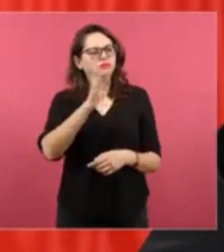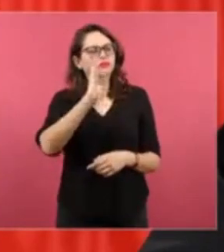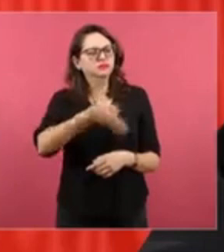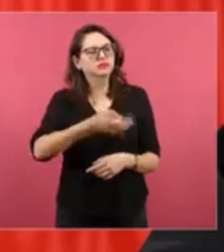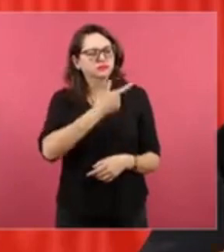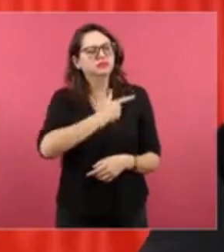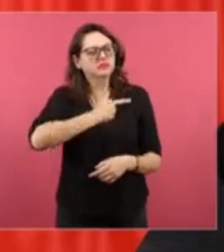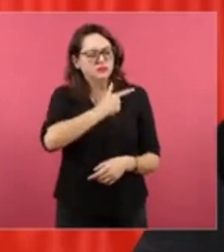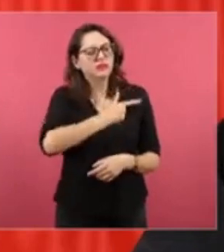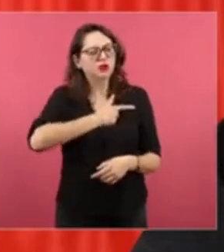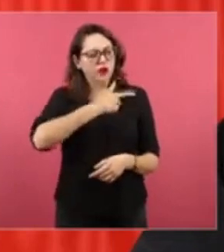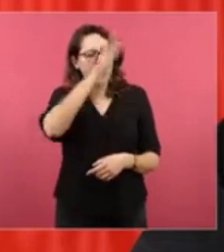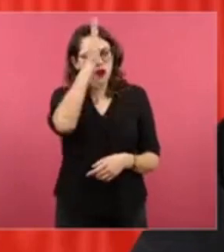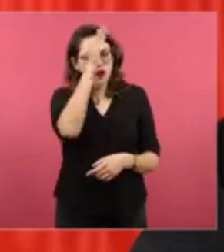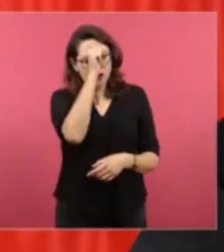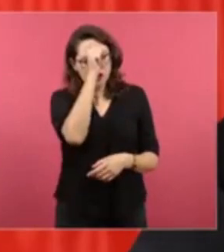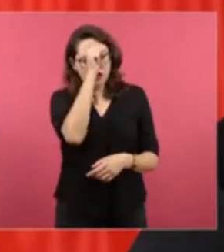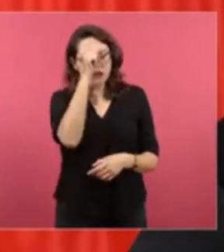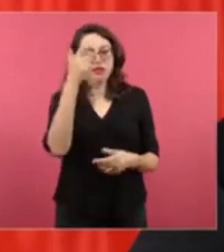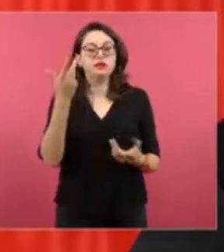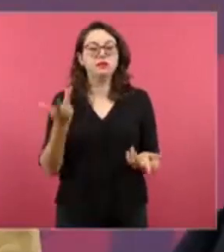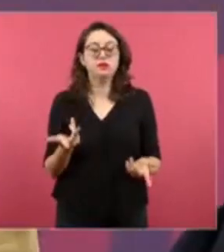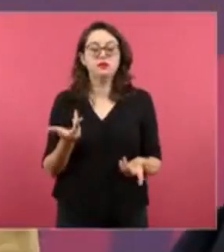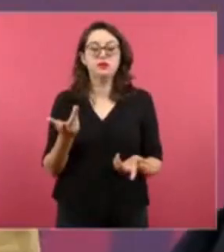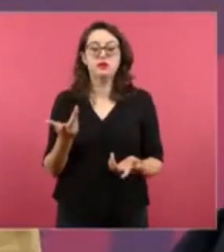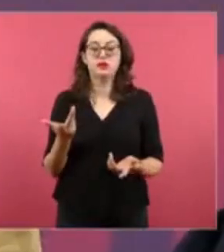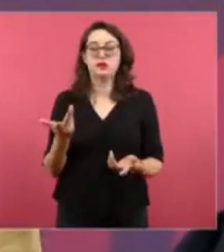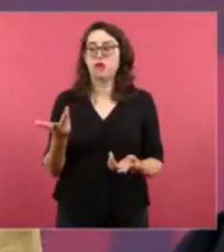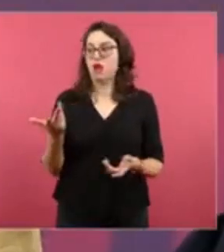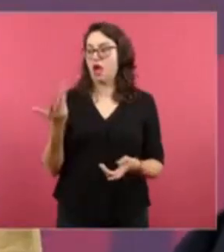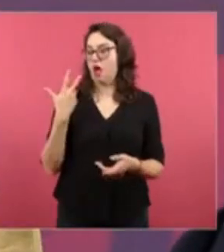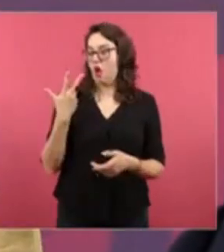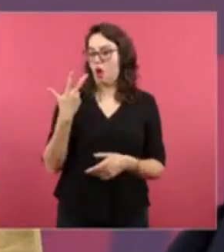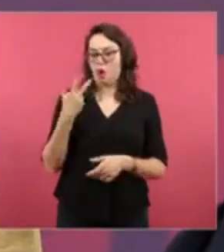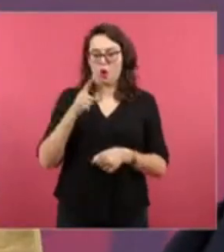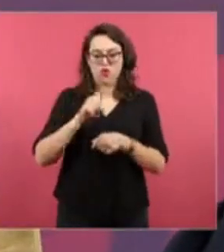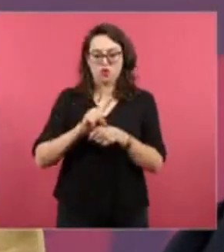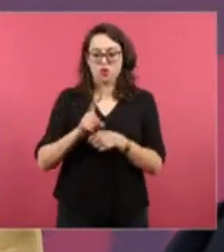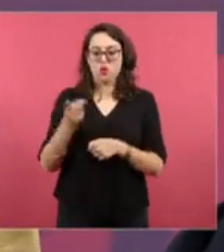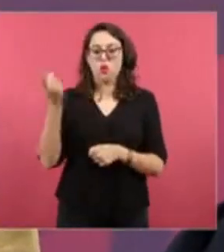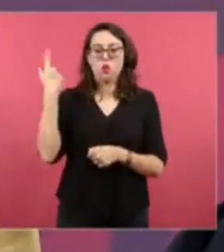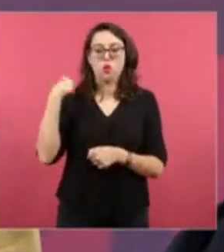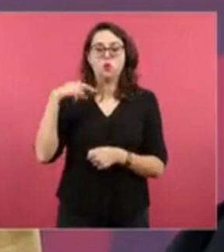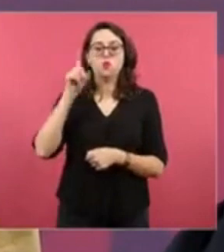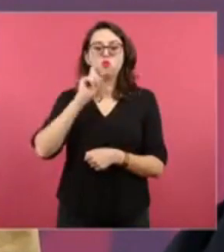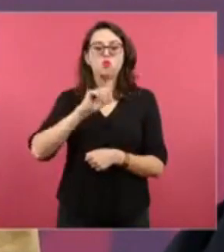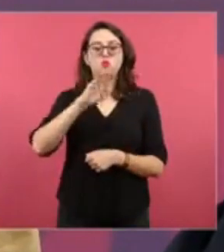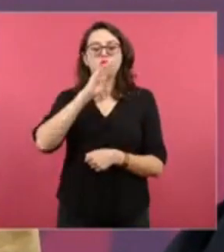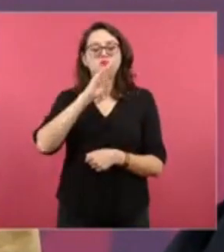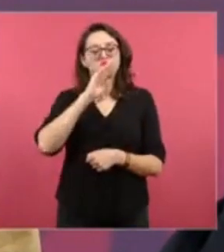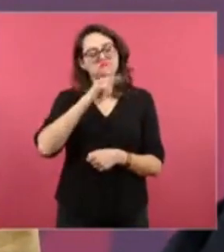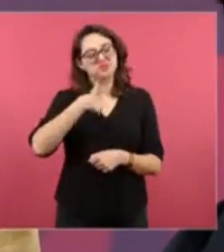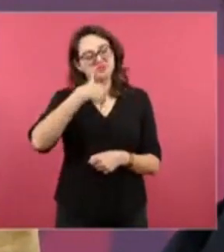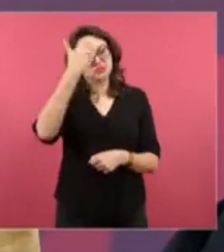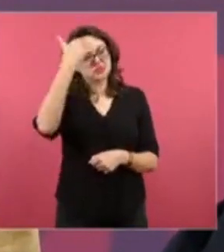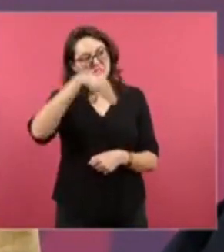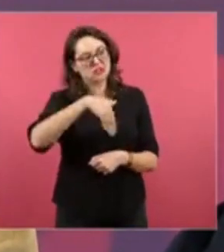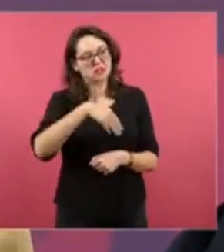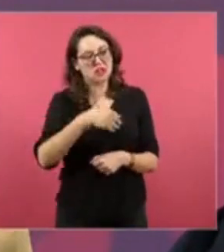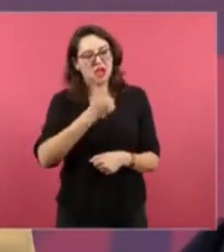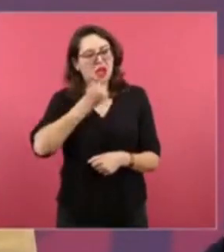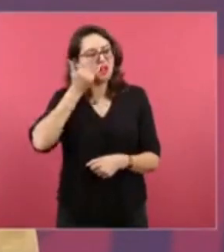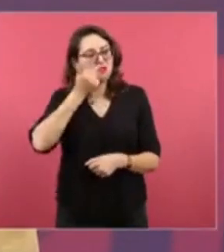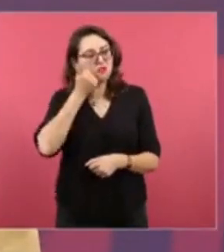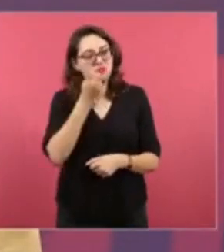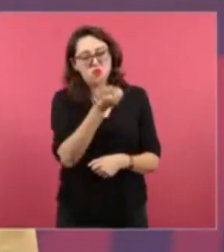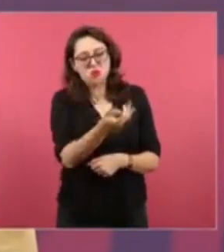hacemos nosotros. Y diría una mamá hace 8 días, nosotros sabemos que ustedes no les van a hacer daño a nuestros hijos.